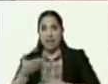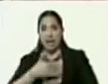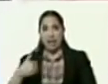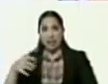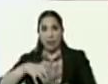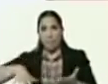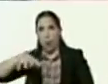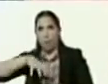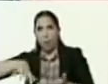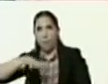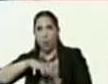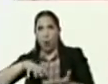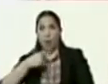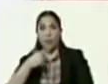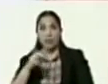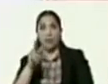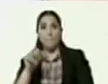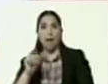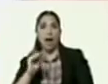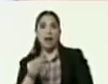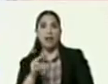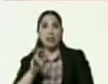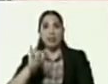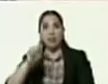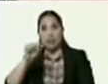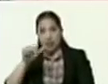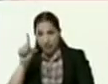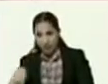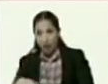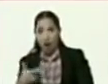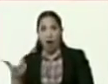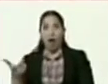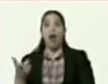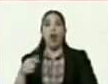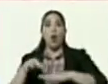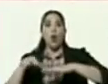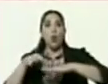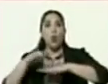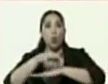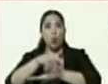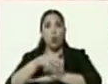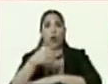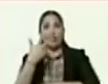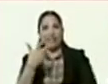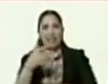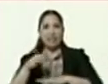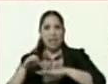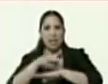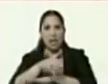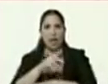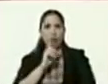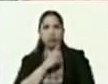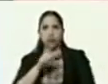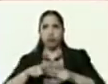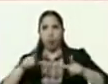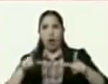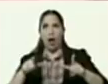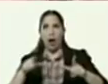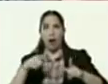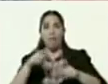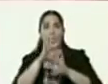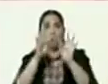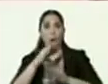lo dice ahí a la vaquita en el sector tres islas y en el sector orope de manera de que no se